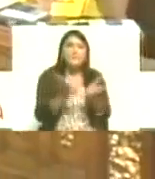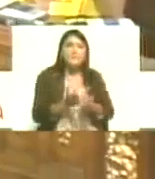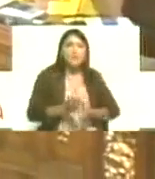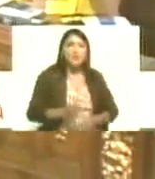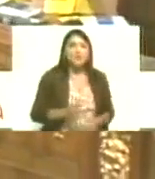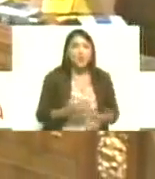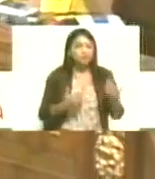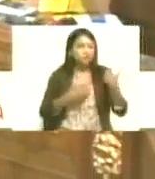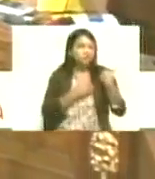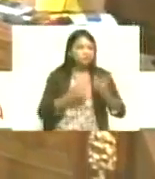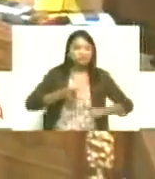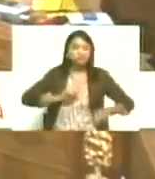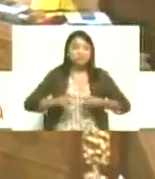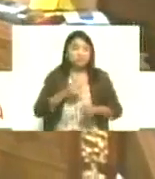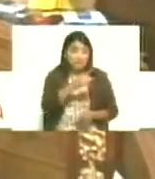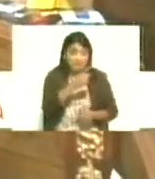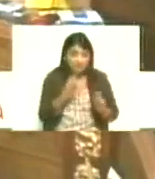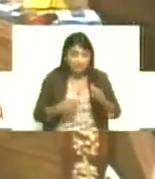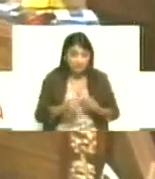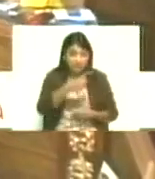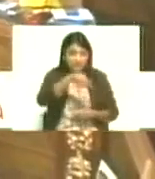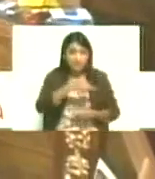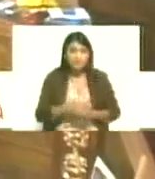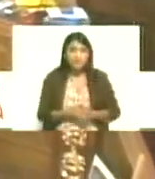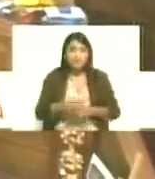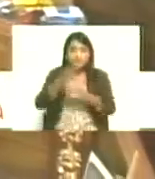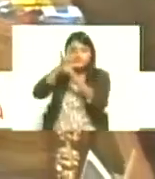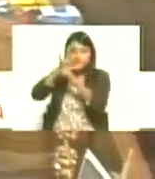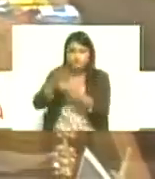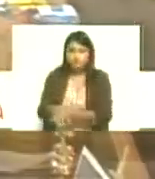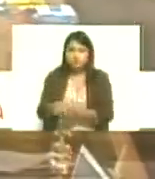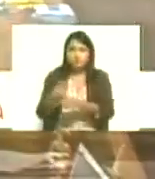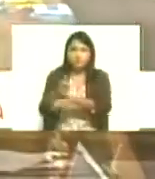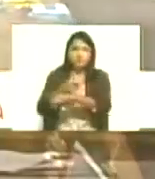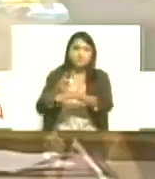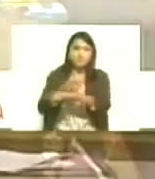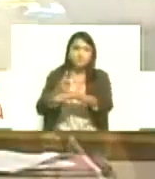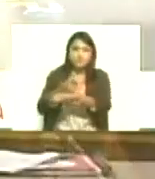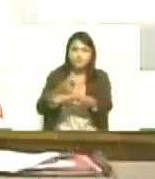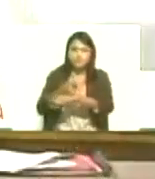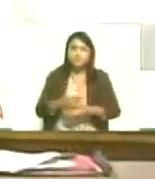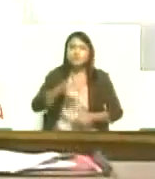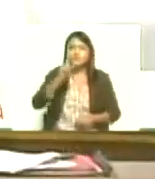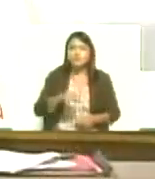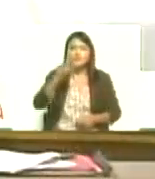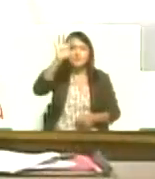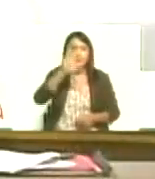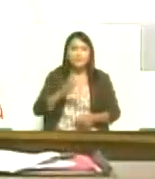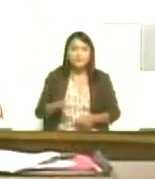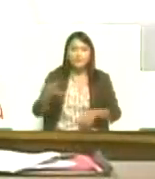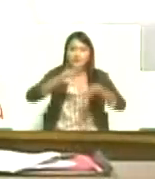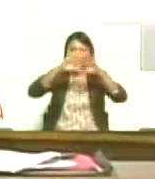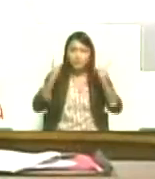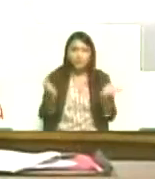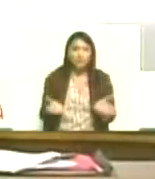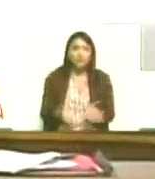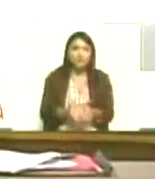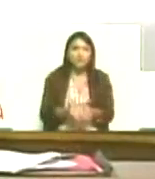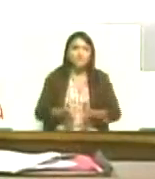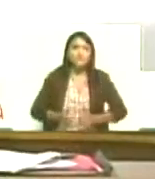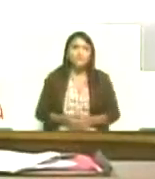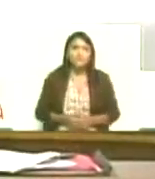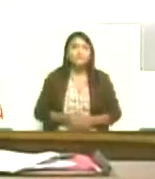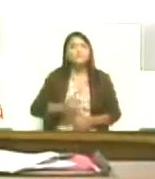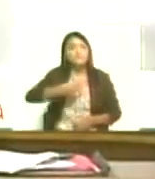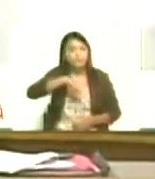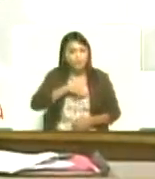quienes intentan mantener arrodillados gobiernos y países del mundo, hay que